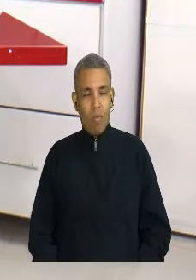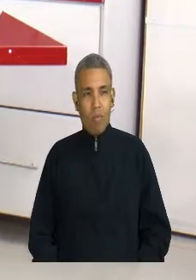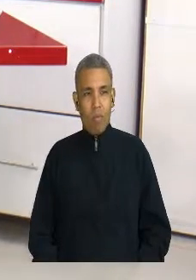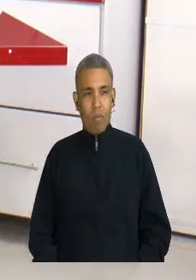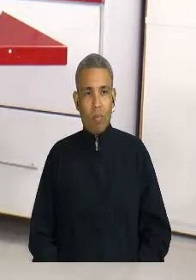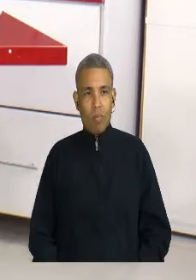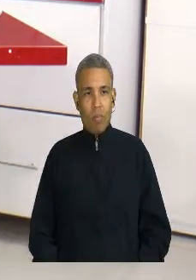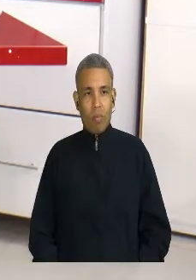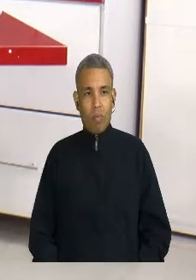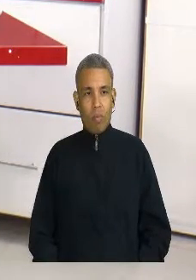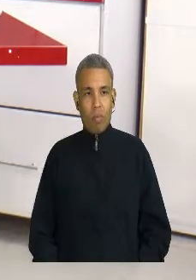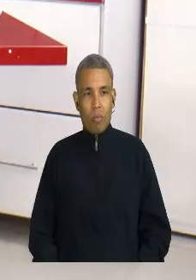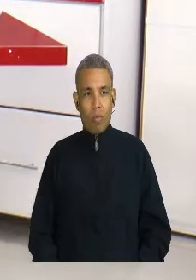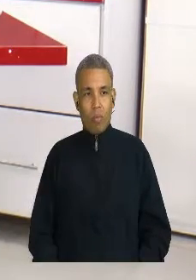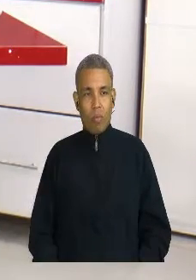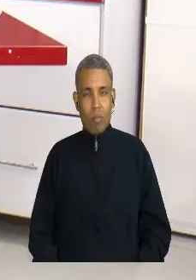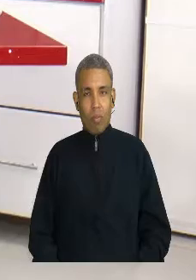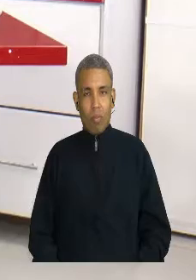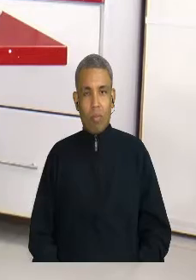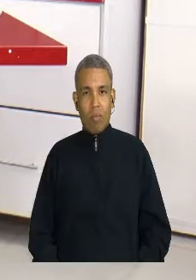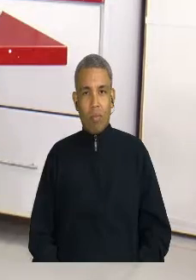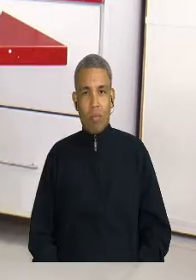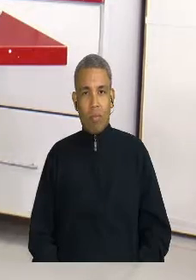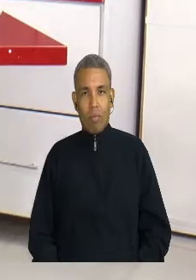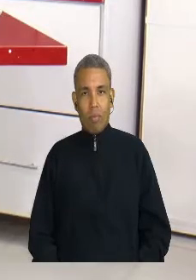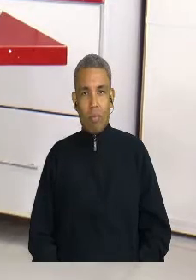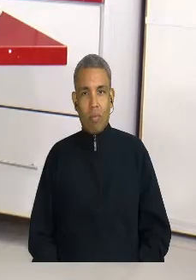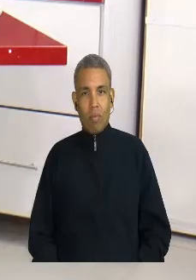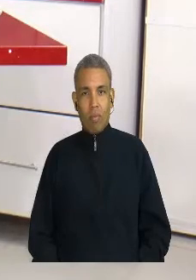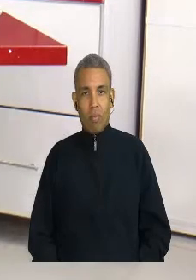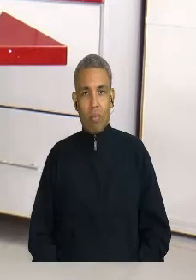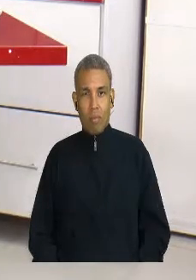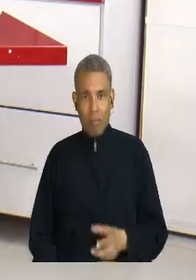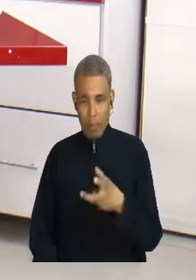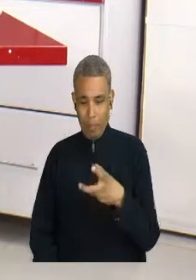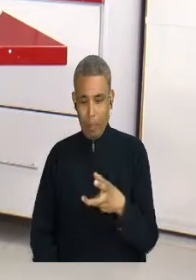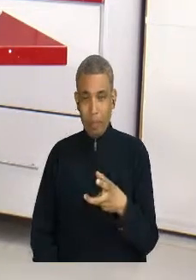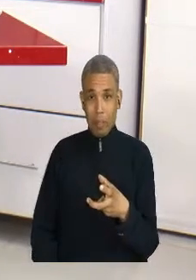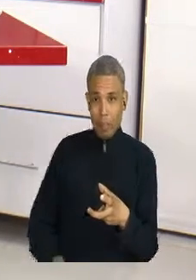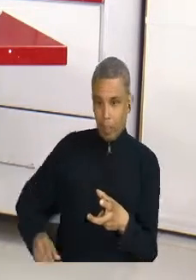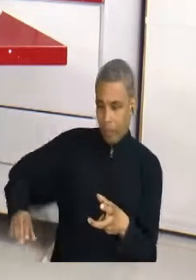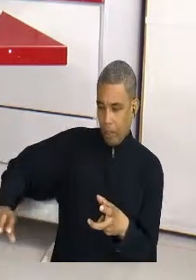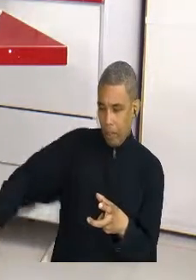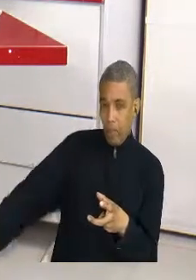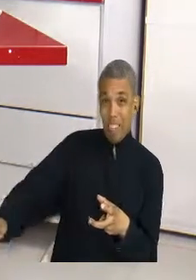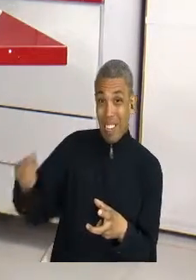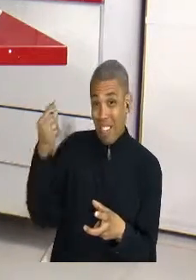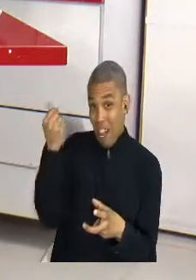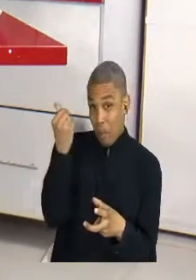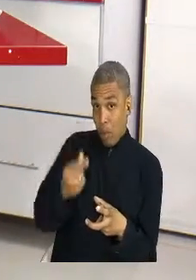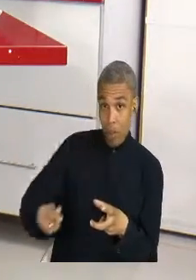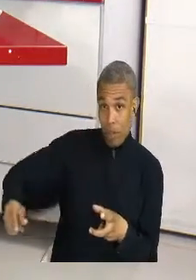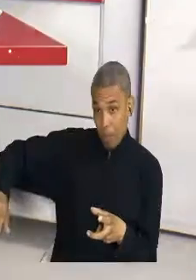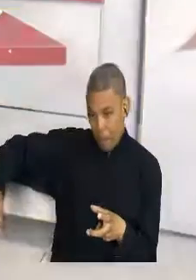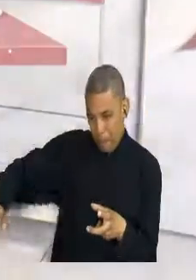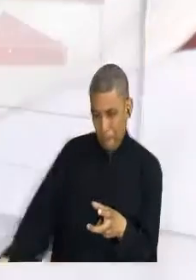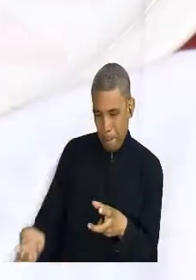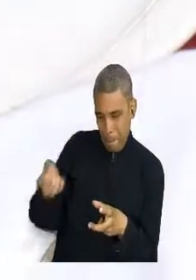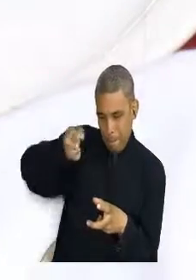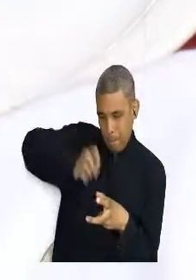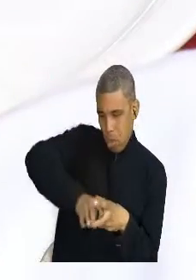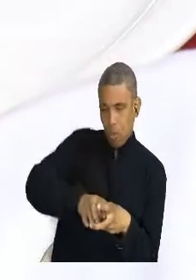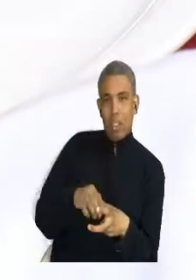retírala, si quieres acércala. Acércala, bueno, y la agregas en el centro. En el centro, ahí. Mucha, rápidamente. En esta oportunidad no voy a hacer